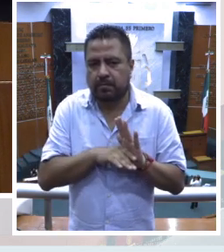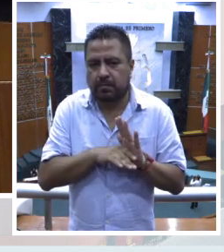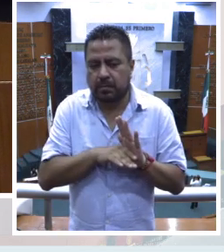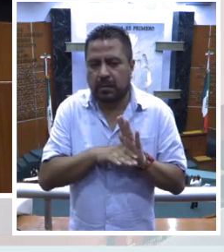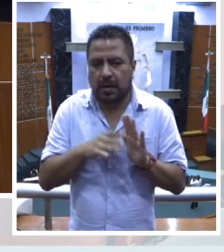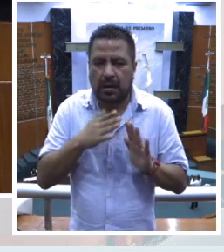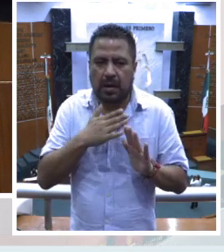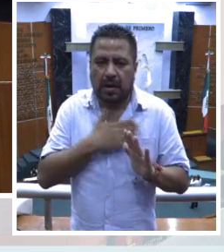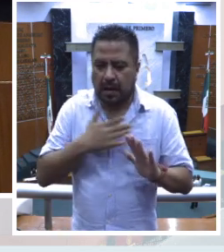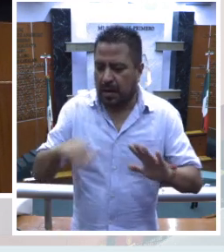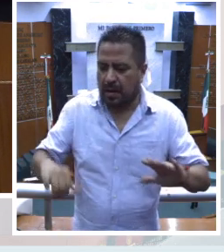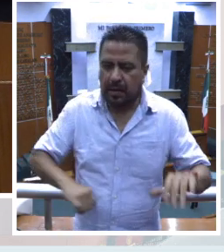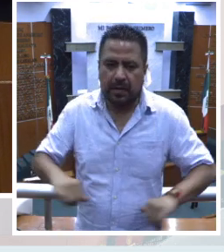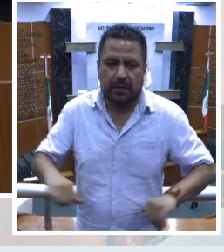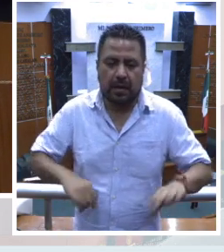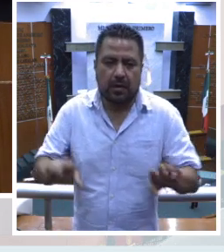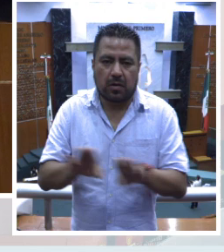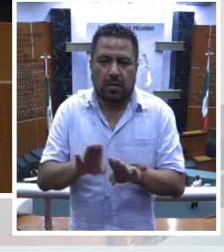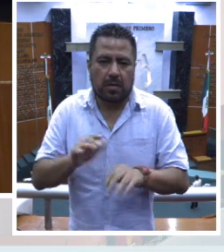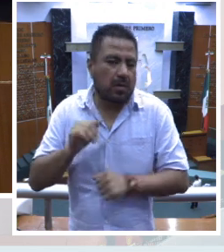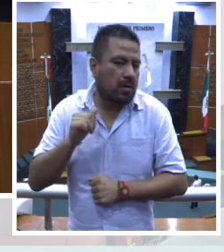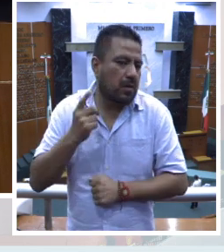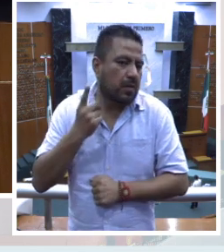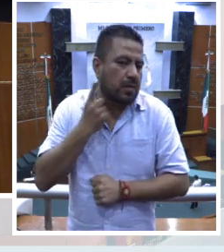de mi encargo como diputada local.